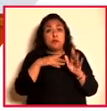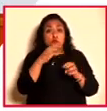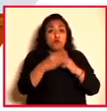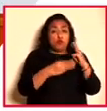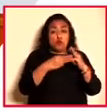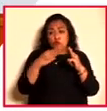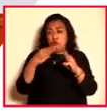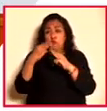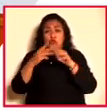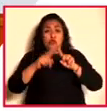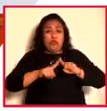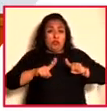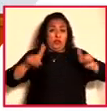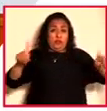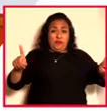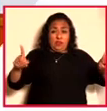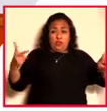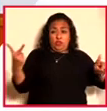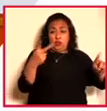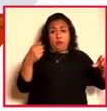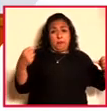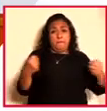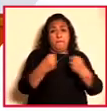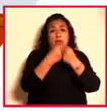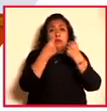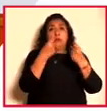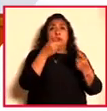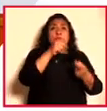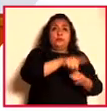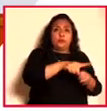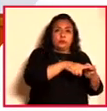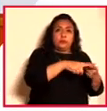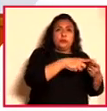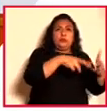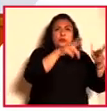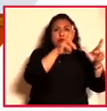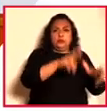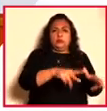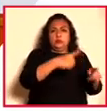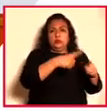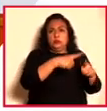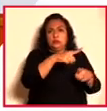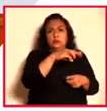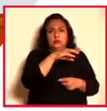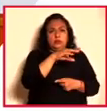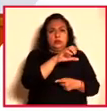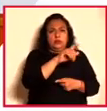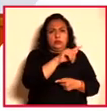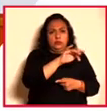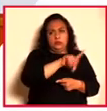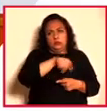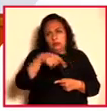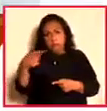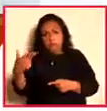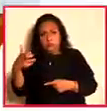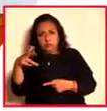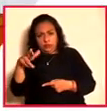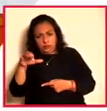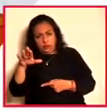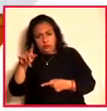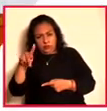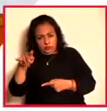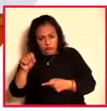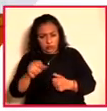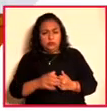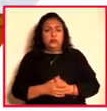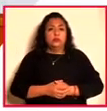están enfrentando. Por un lado están representados por Moctezuma, por el otro lado por Hernán Cortés. Cuando vine al mundo,